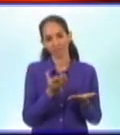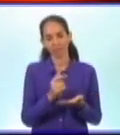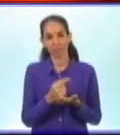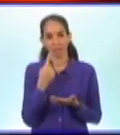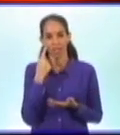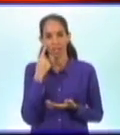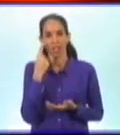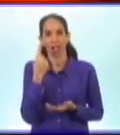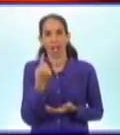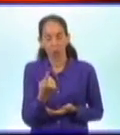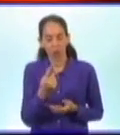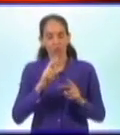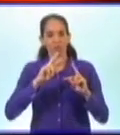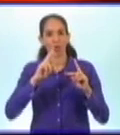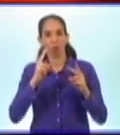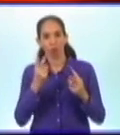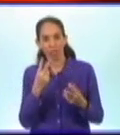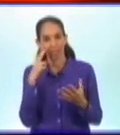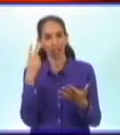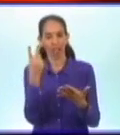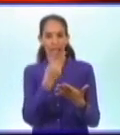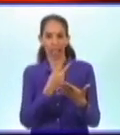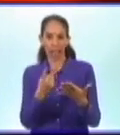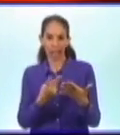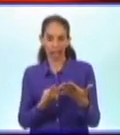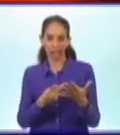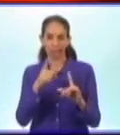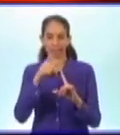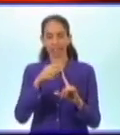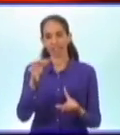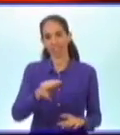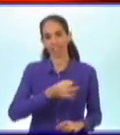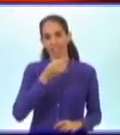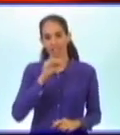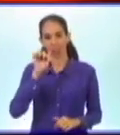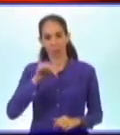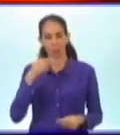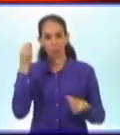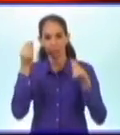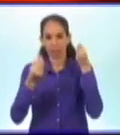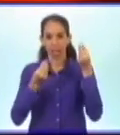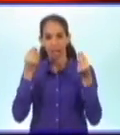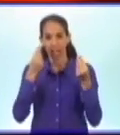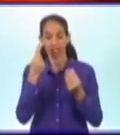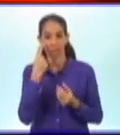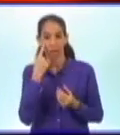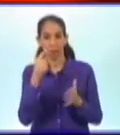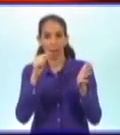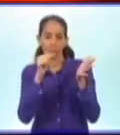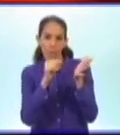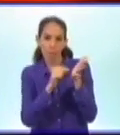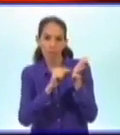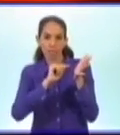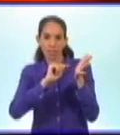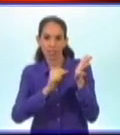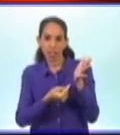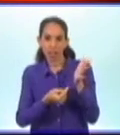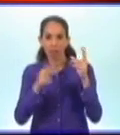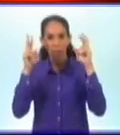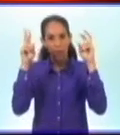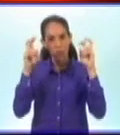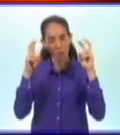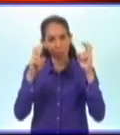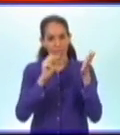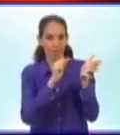texto nuevamente y que sigas conmigo el análisis que realizaremos de los signos de puntuación que se han empleado en este texto,